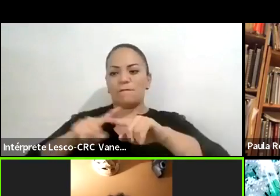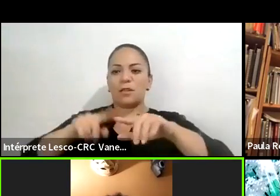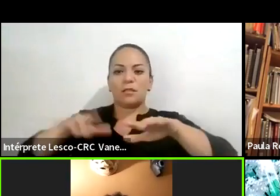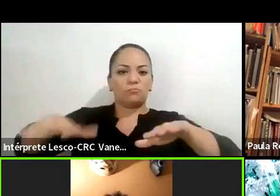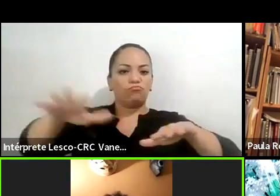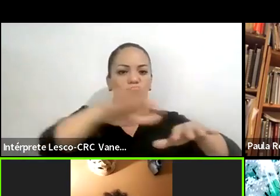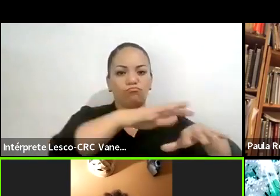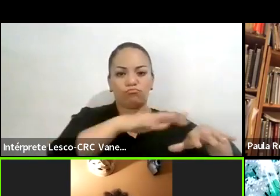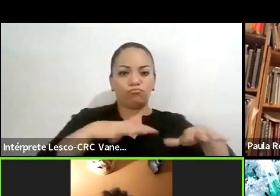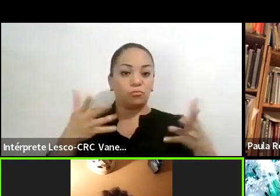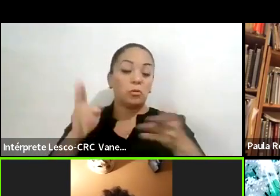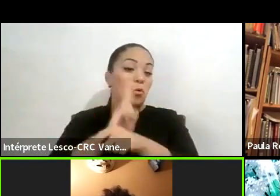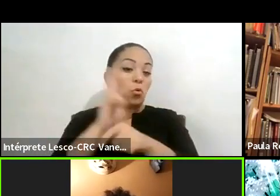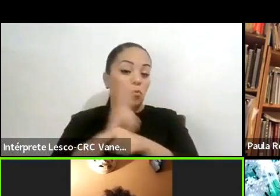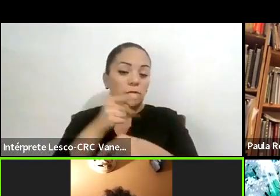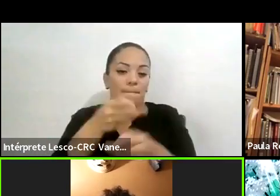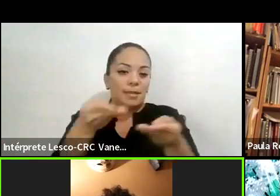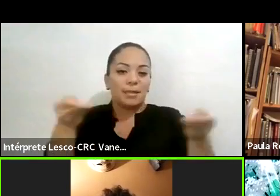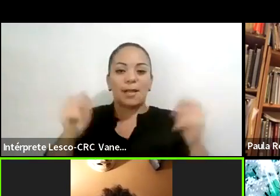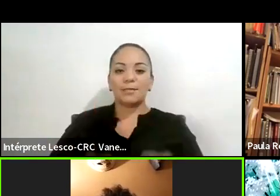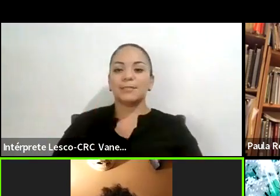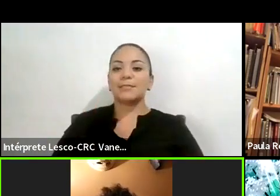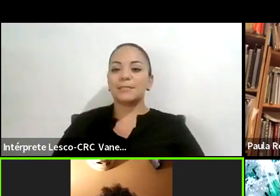en los que se vayan a utilizar estos materiales.